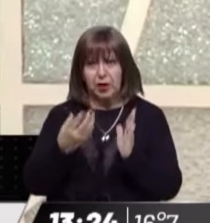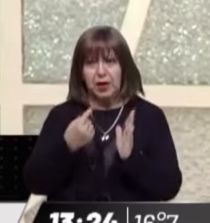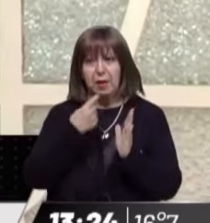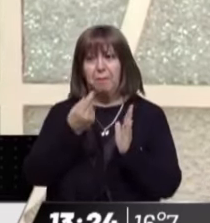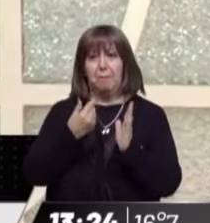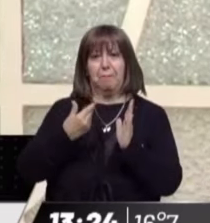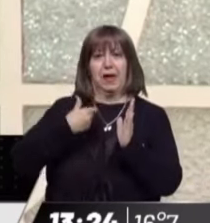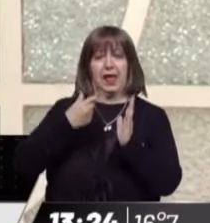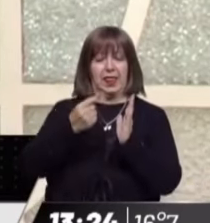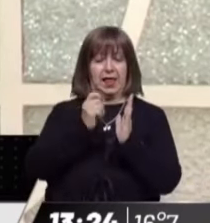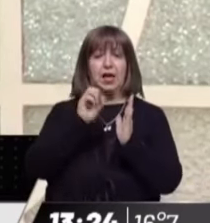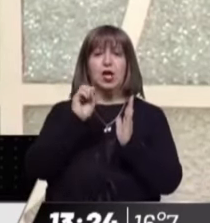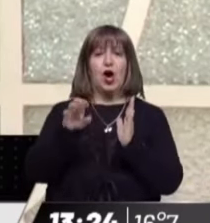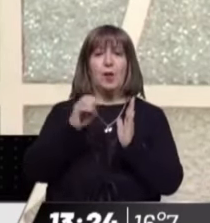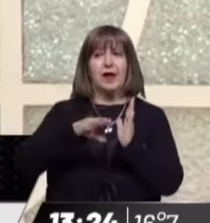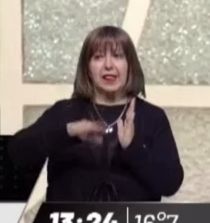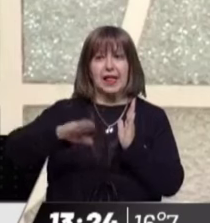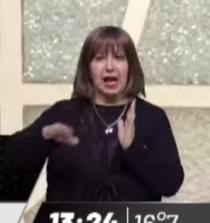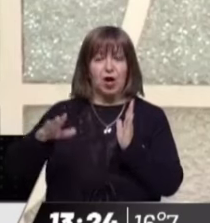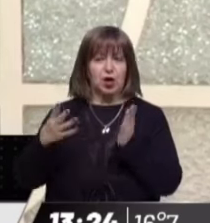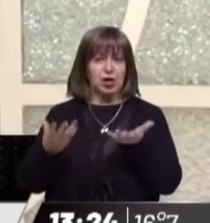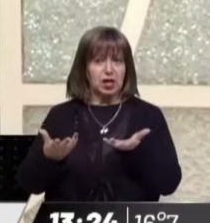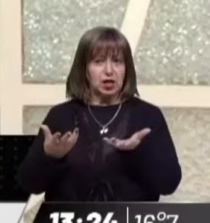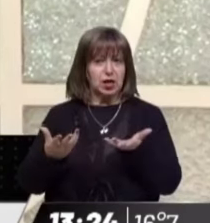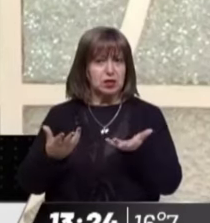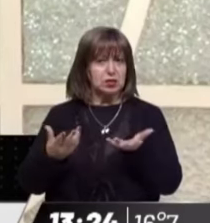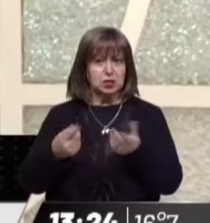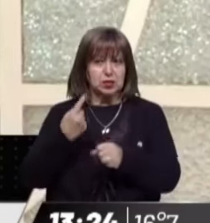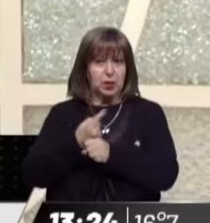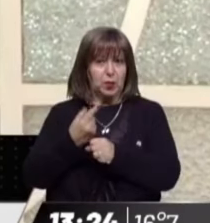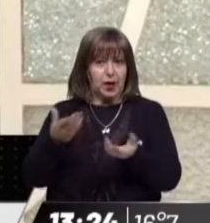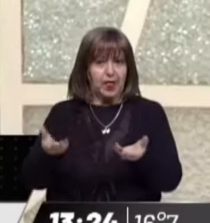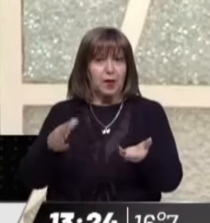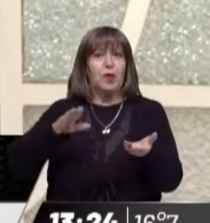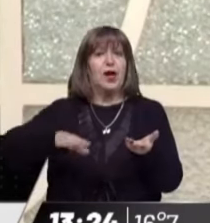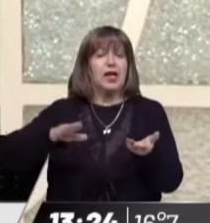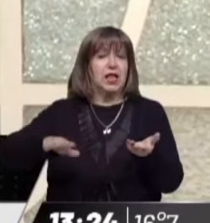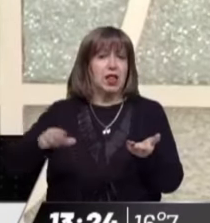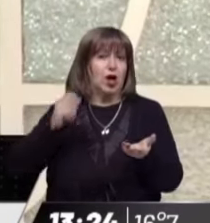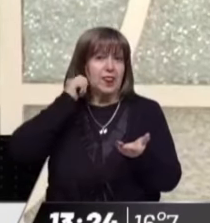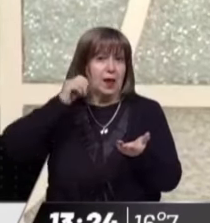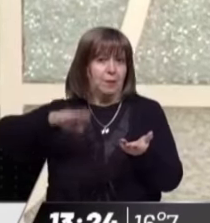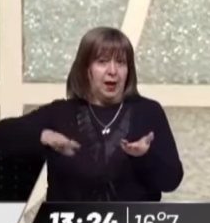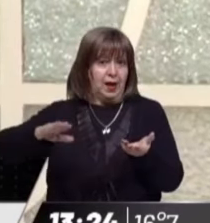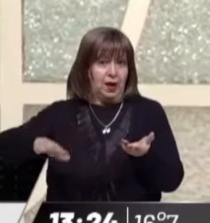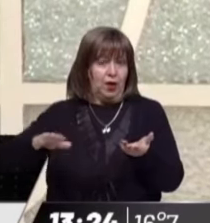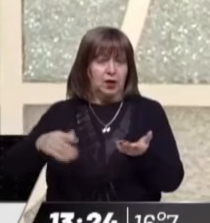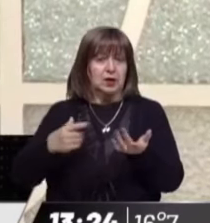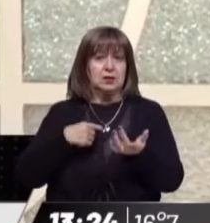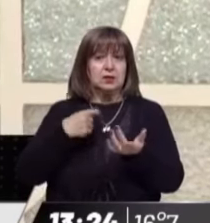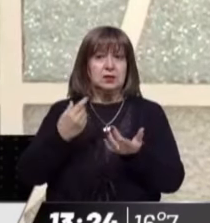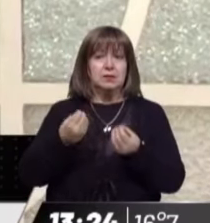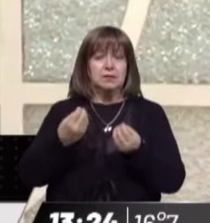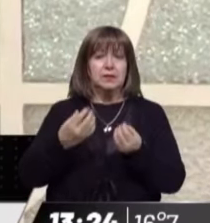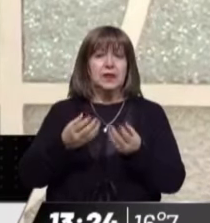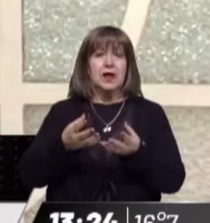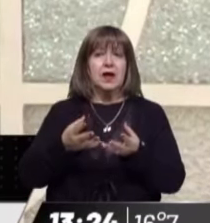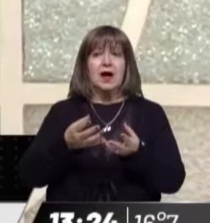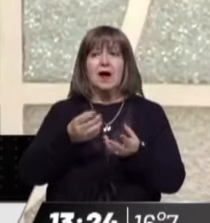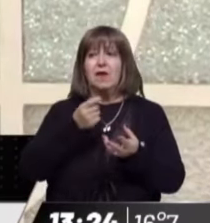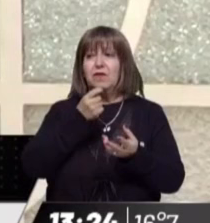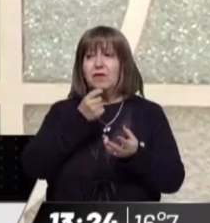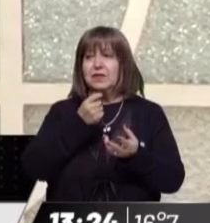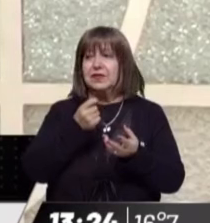que poder ahí llegar a un punto de acuerdo, un punto medio que no sea tan engorroso para que sea más práctico, sobre todo porque hay un tema de